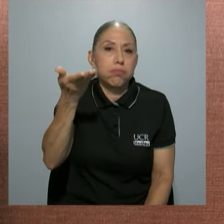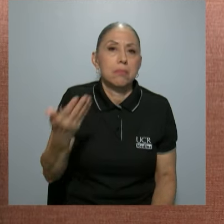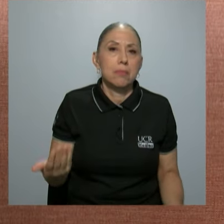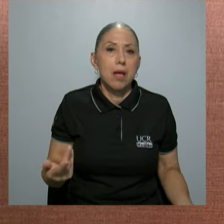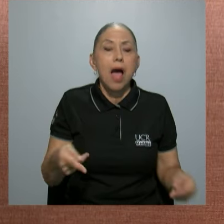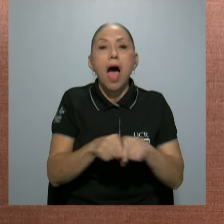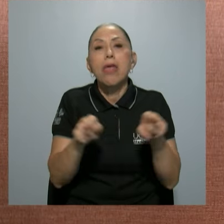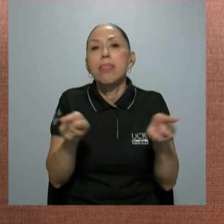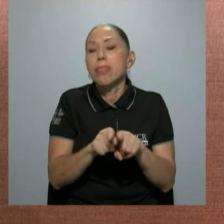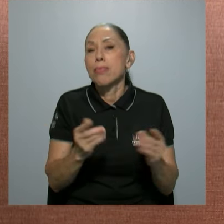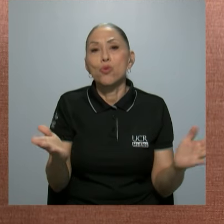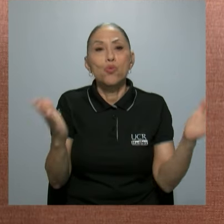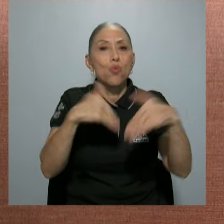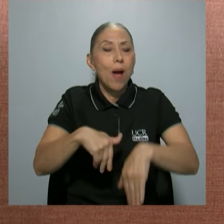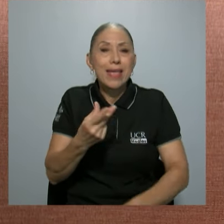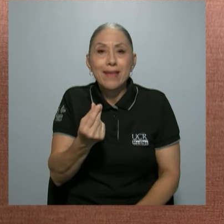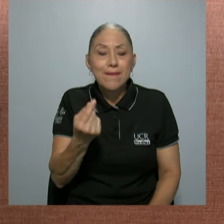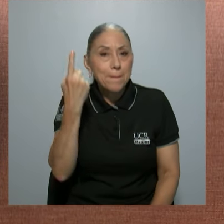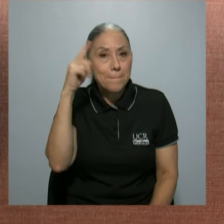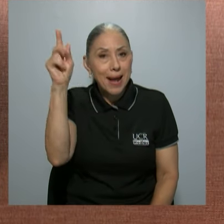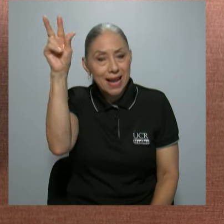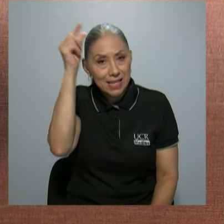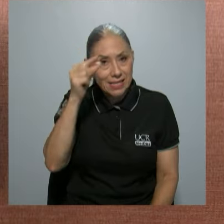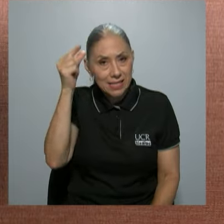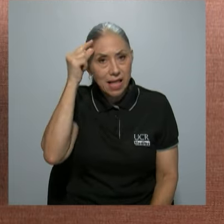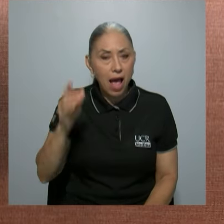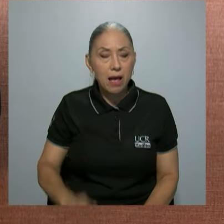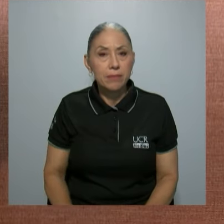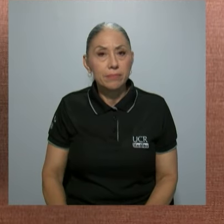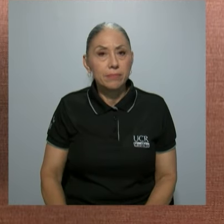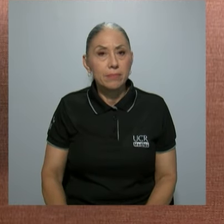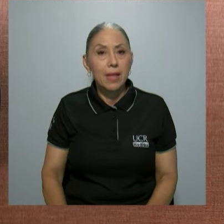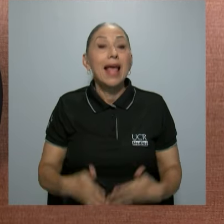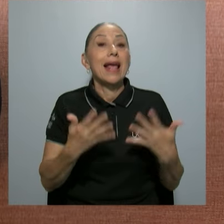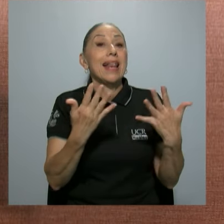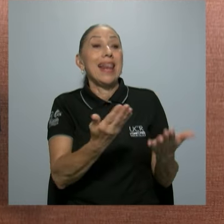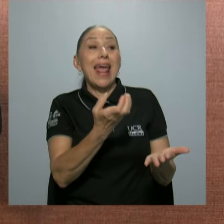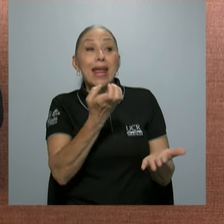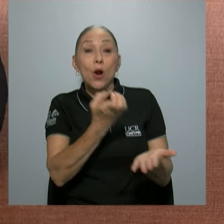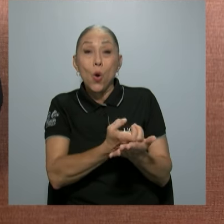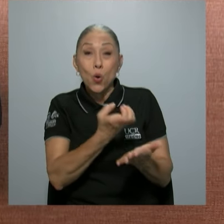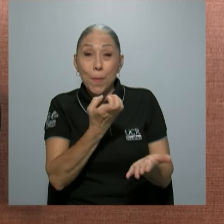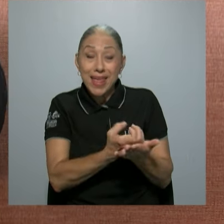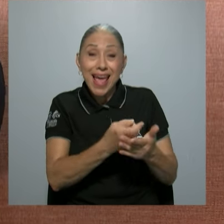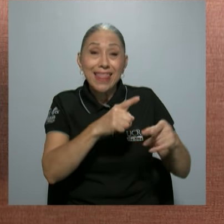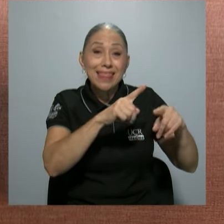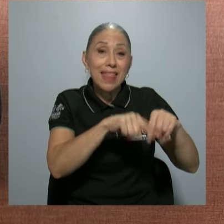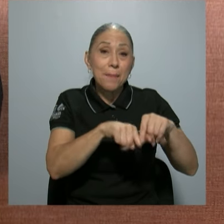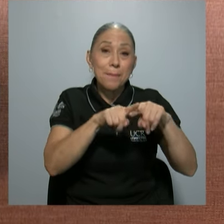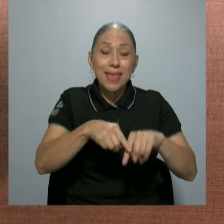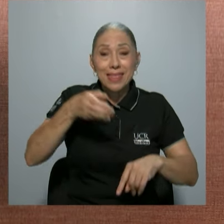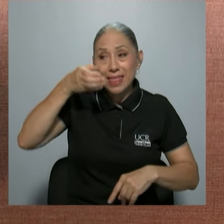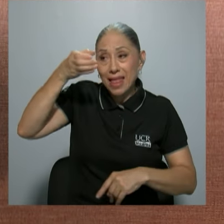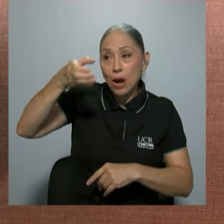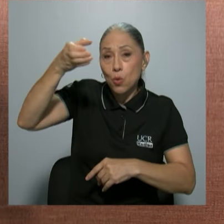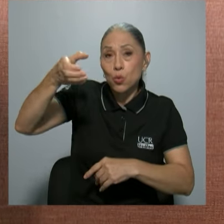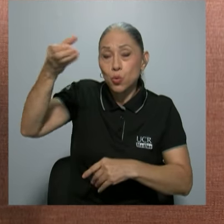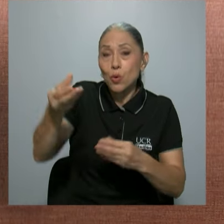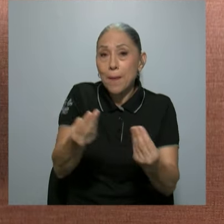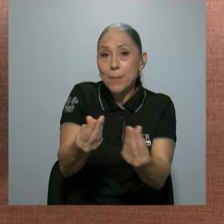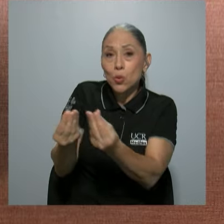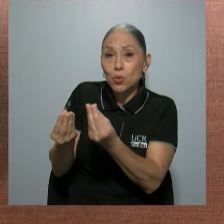haber recursos financieros para el Estado. La economía, Laura, depende de la cultura productiva, de las